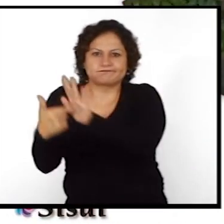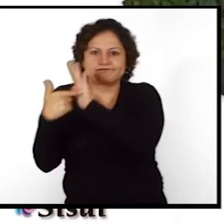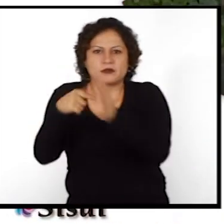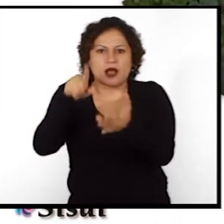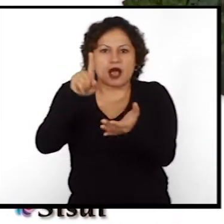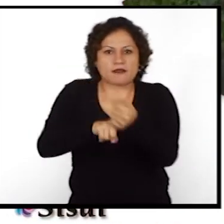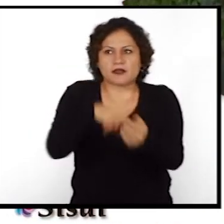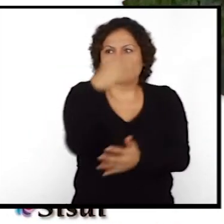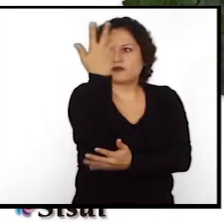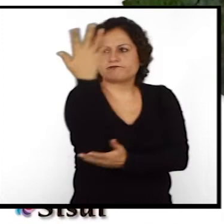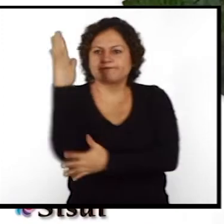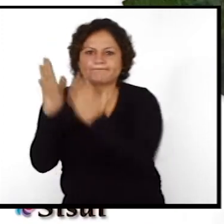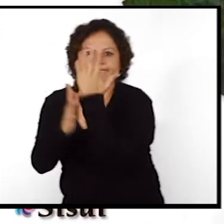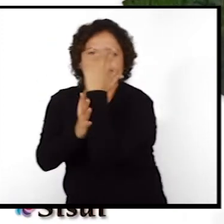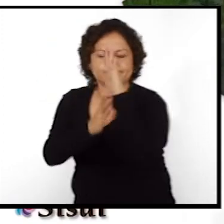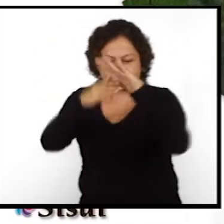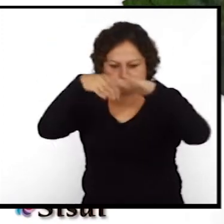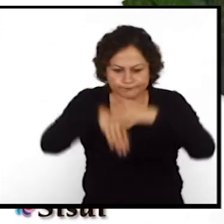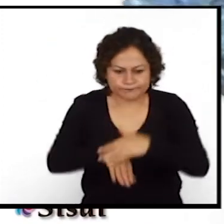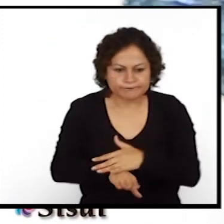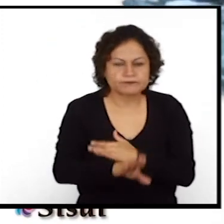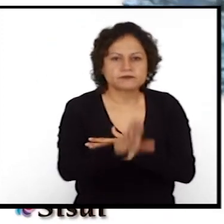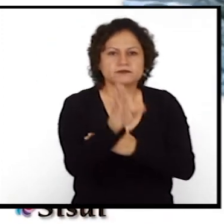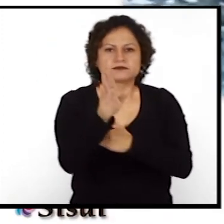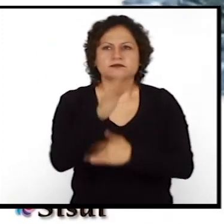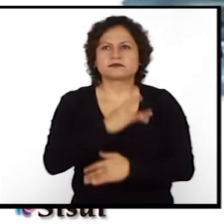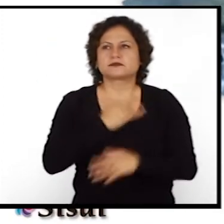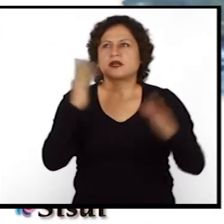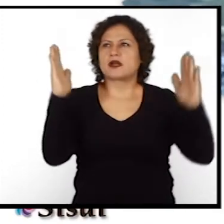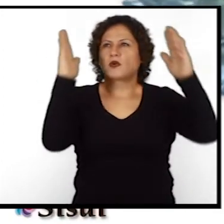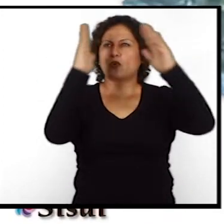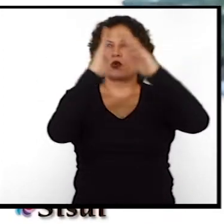brazos selvas que son sinónimo de alegría y calma.